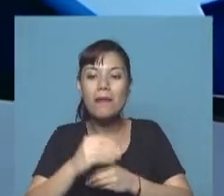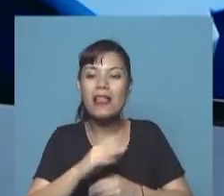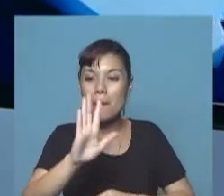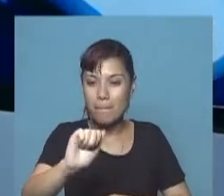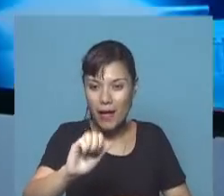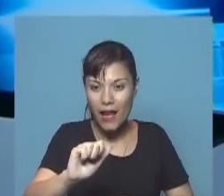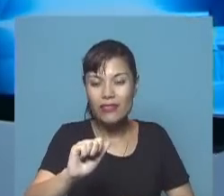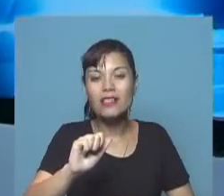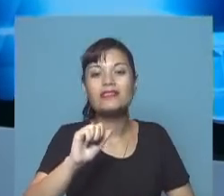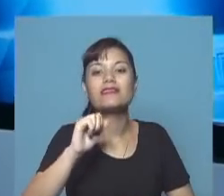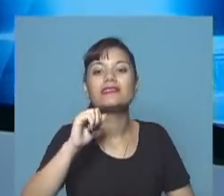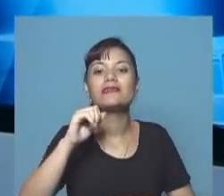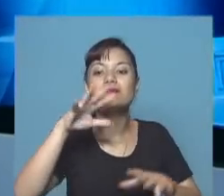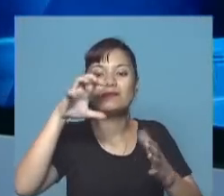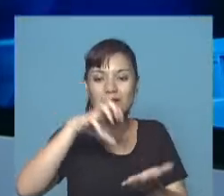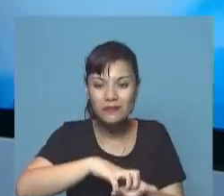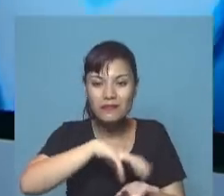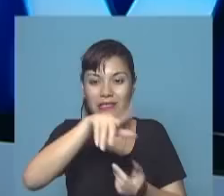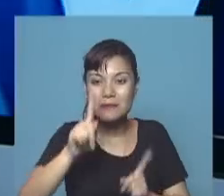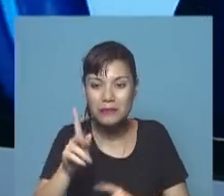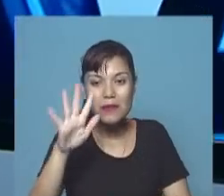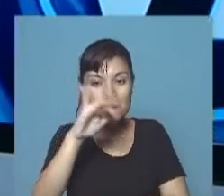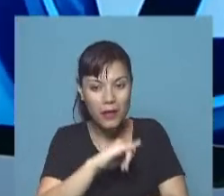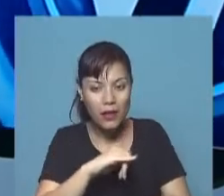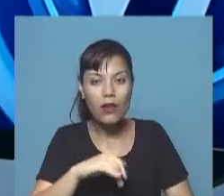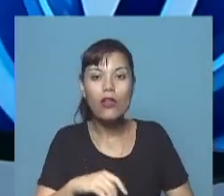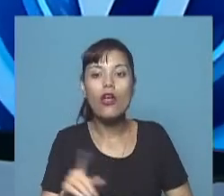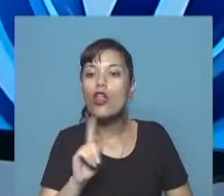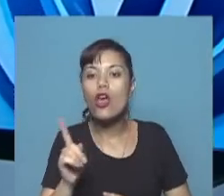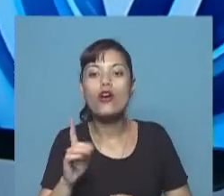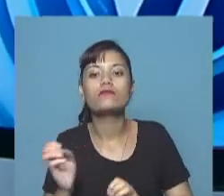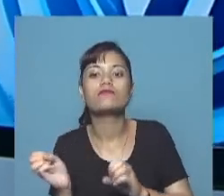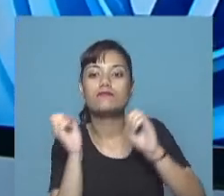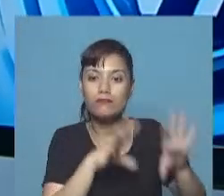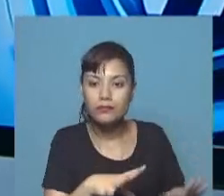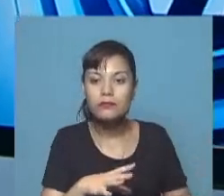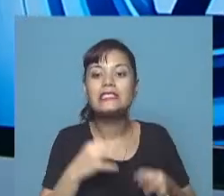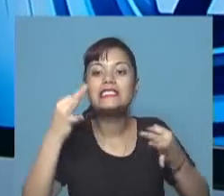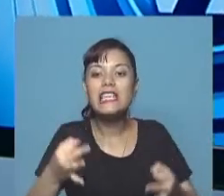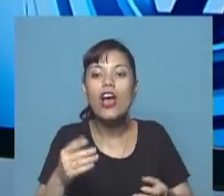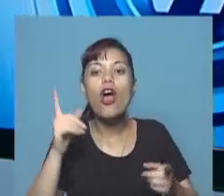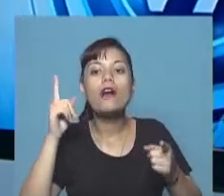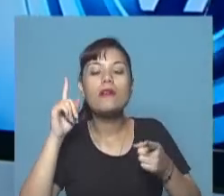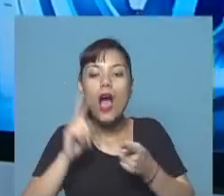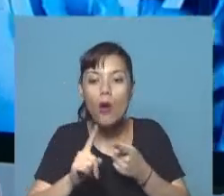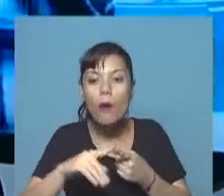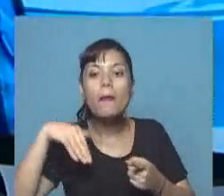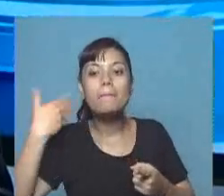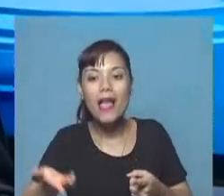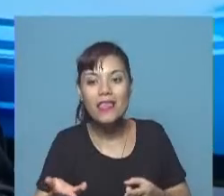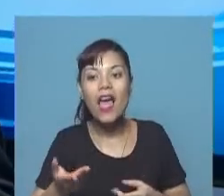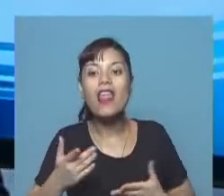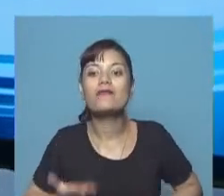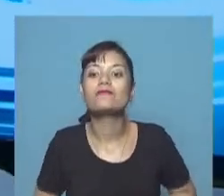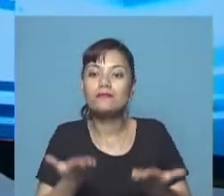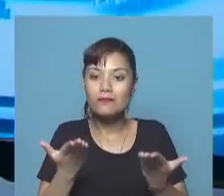martes tomaron un predio en esa localidad no fueron desalojadas. Se llegó a un principio de acuerdo y mañana se llevará